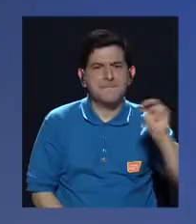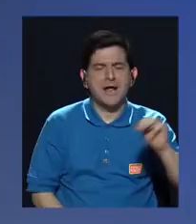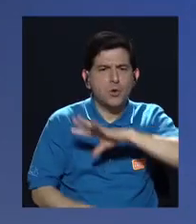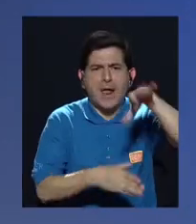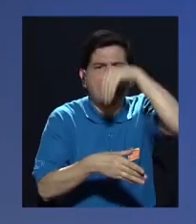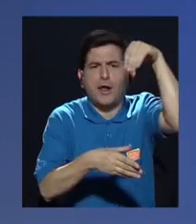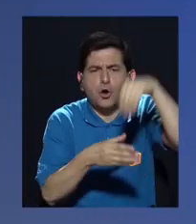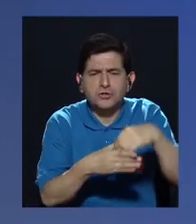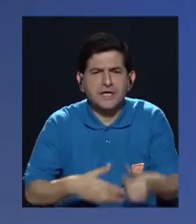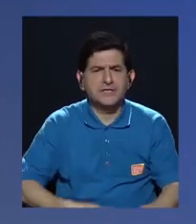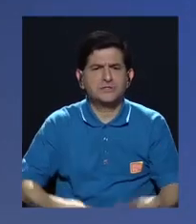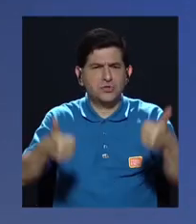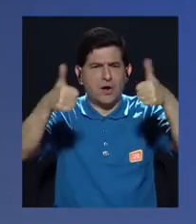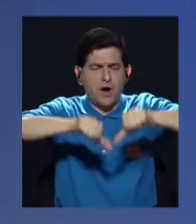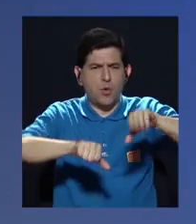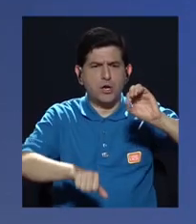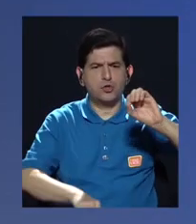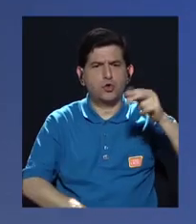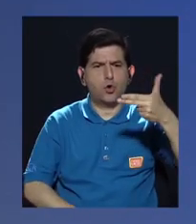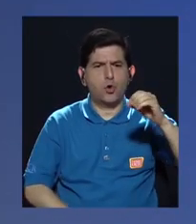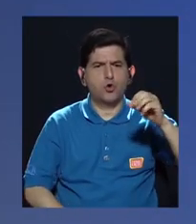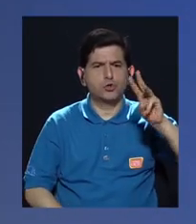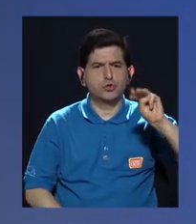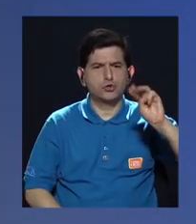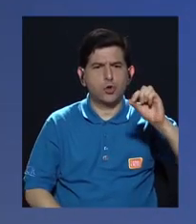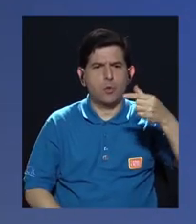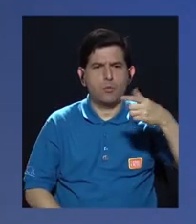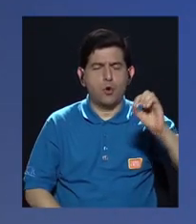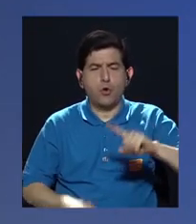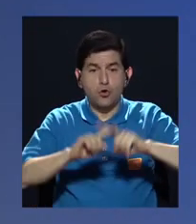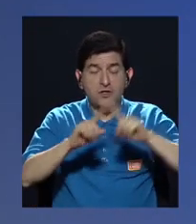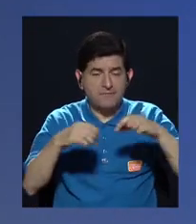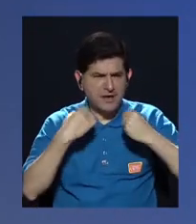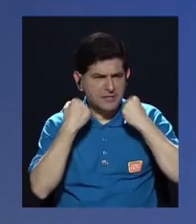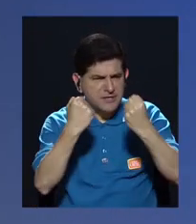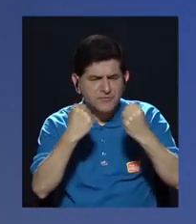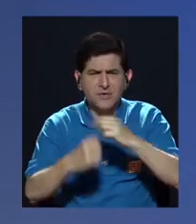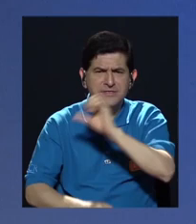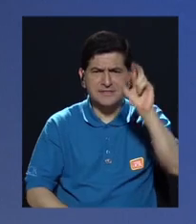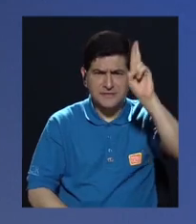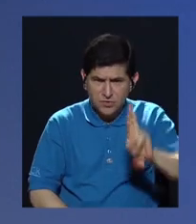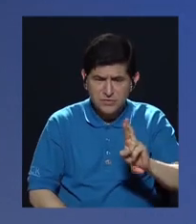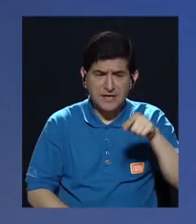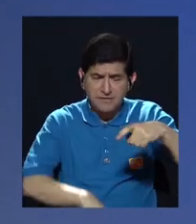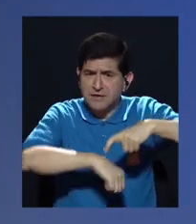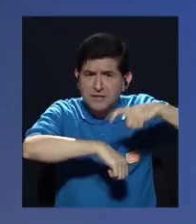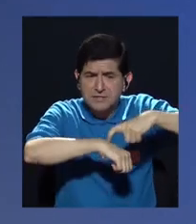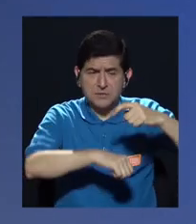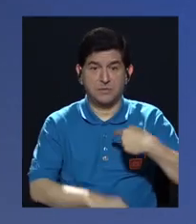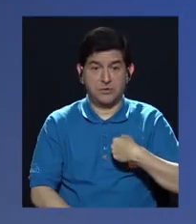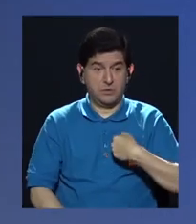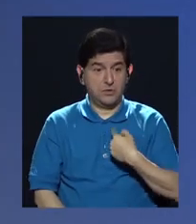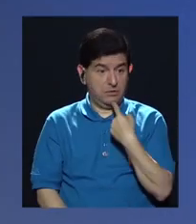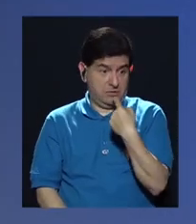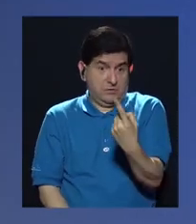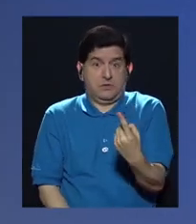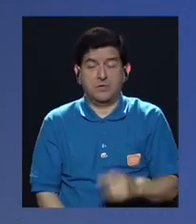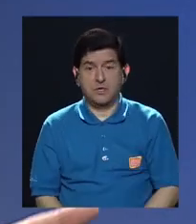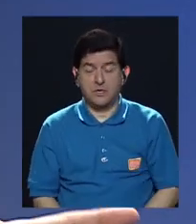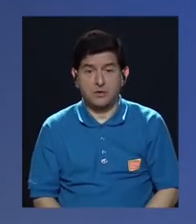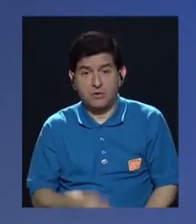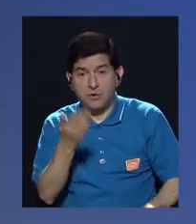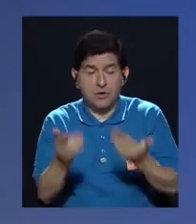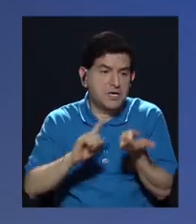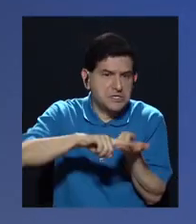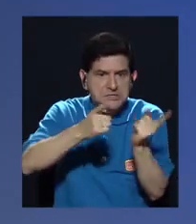un poco el acuerdo del Ochomogo, porque había muchas fuerzas centrífugas en ese momento y era una Costa Rica que verdaderamente, yo puedo decir,